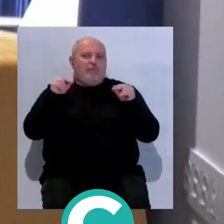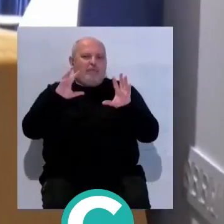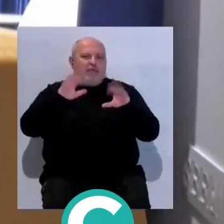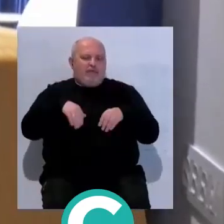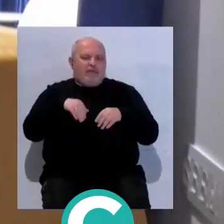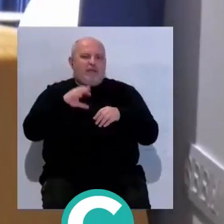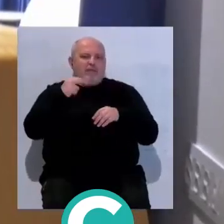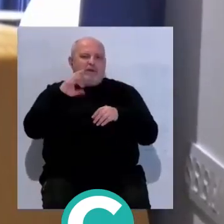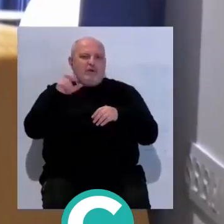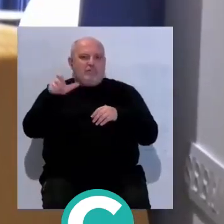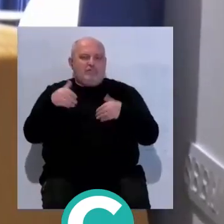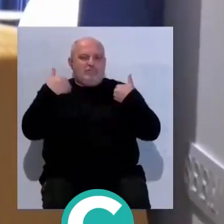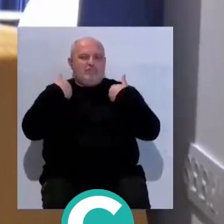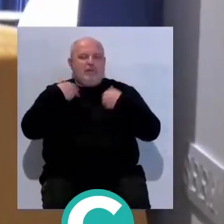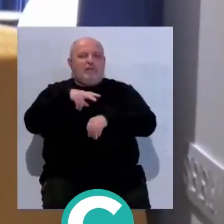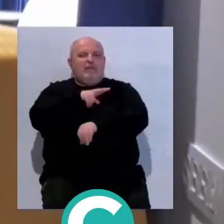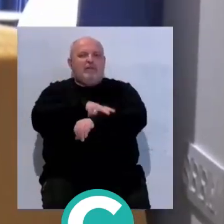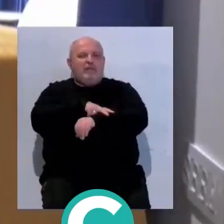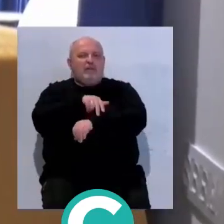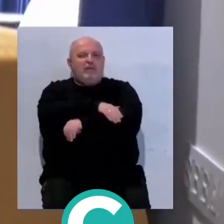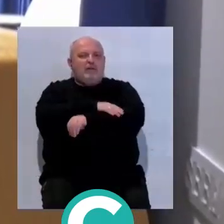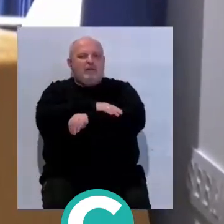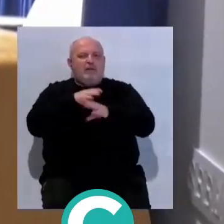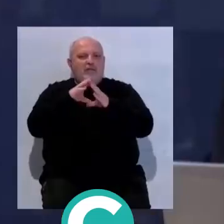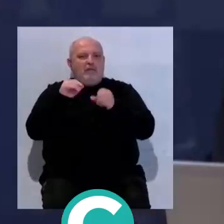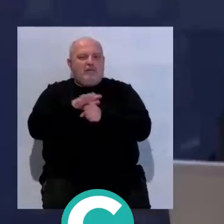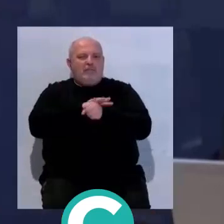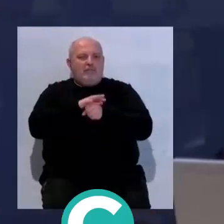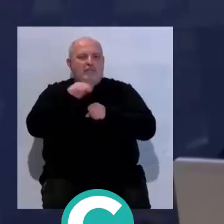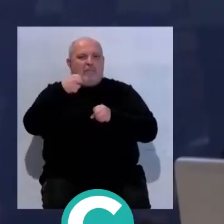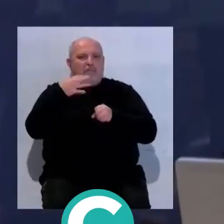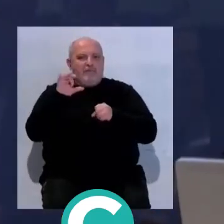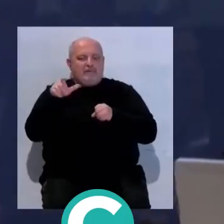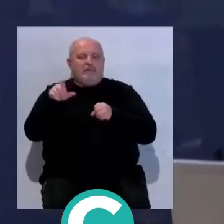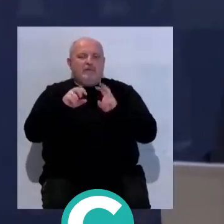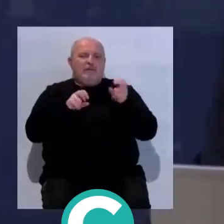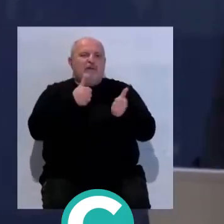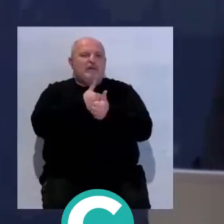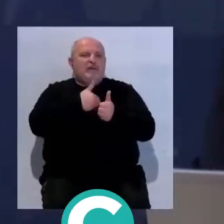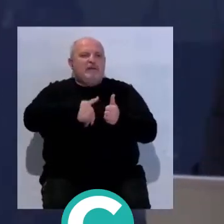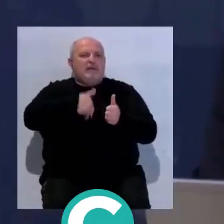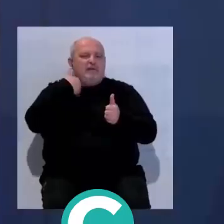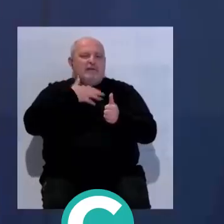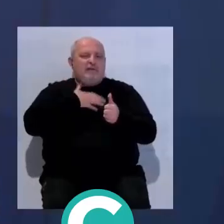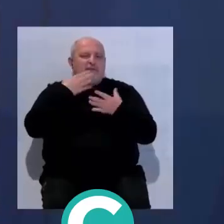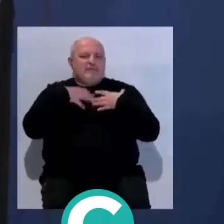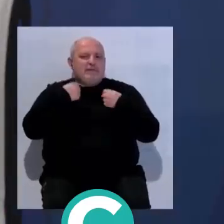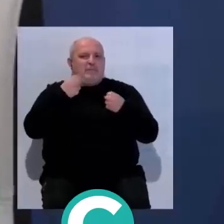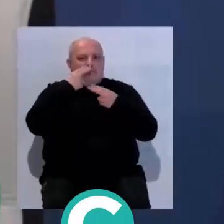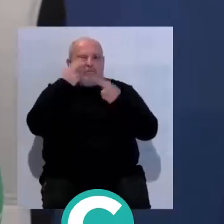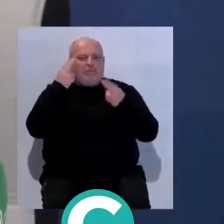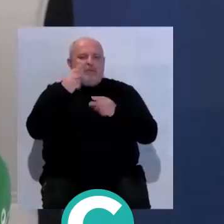de Cádiz, Casimiro Mantel, la delegada del Gobierno andaluz en la provincia, Mercedes Colombo, y el secretario general de Salud Pública